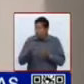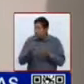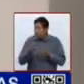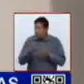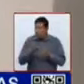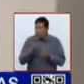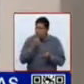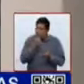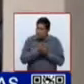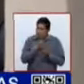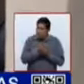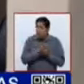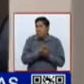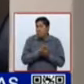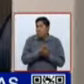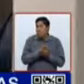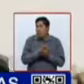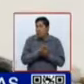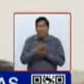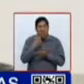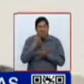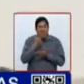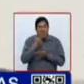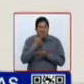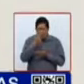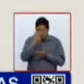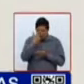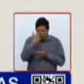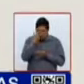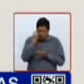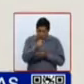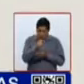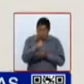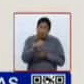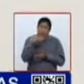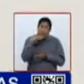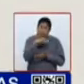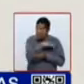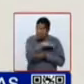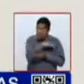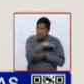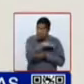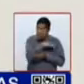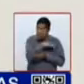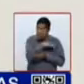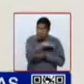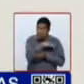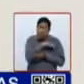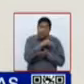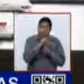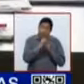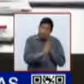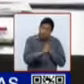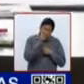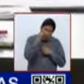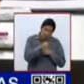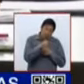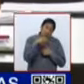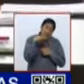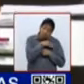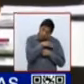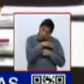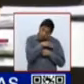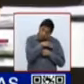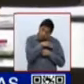lo había amenazado. ¿Qué le dijo? Dice que le dijo, si tú estás mintiendo, así sus palabras textuales, si tú estás